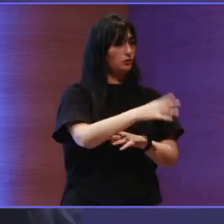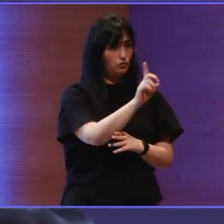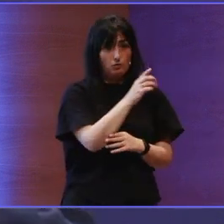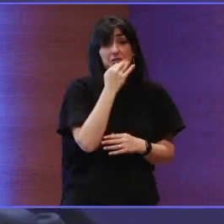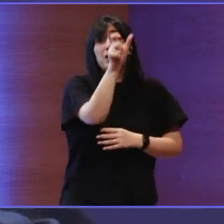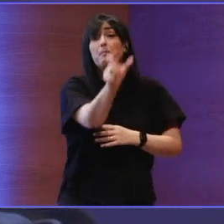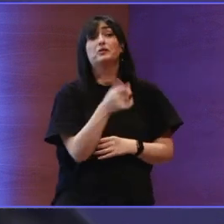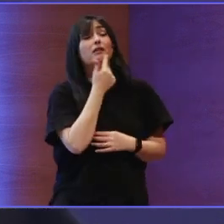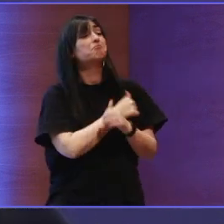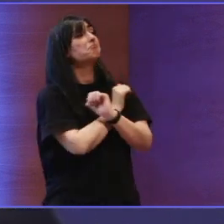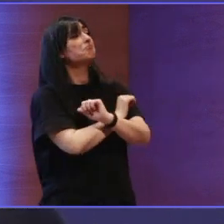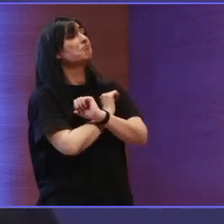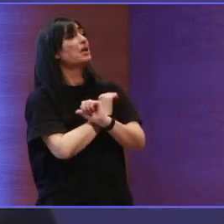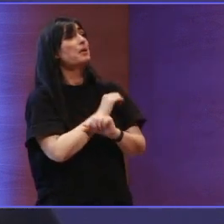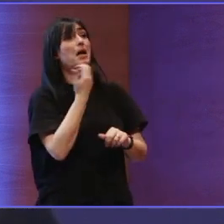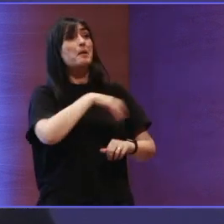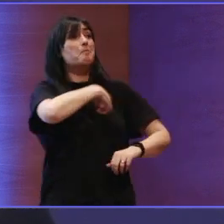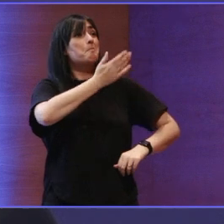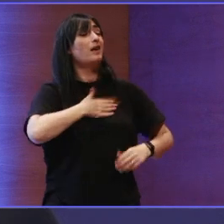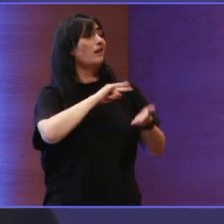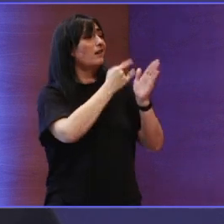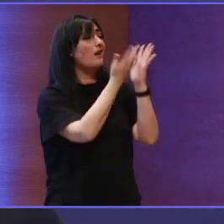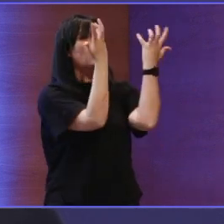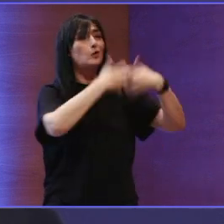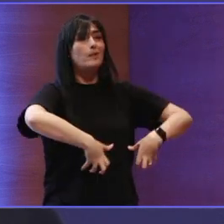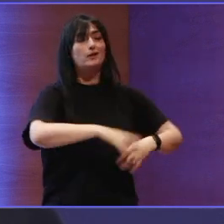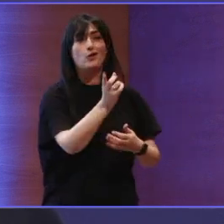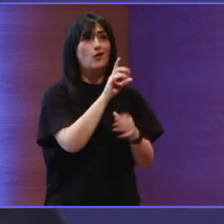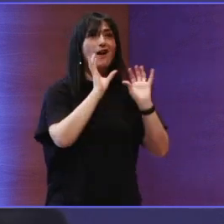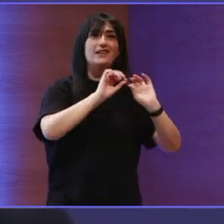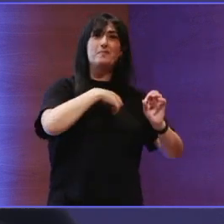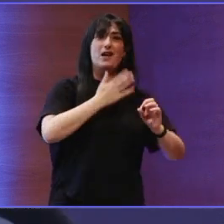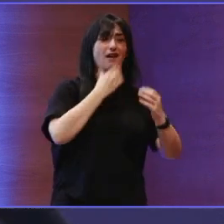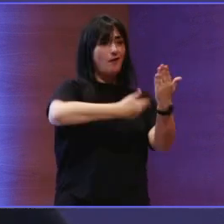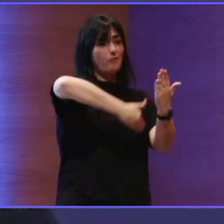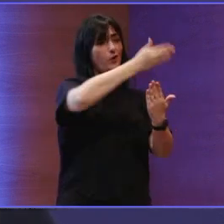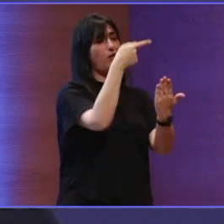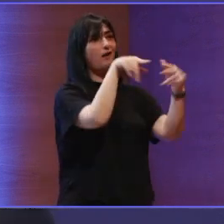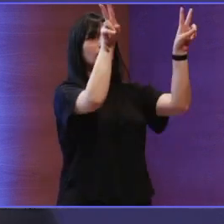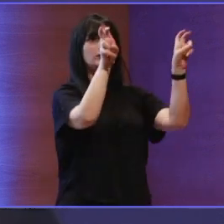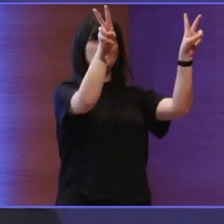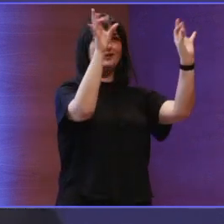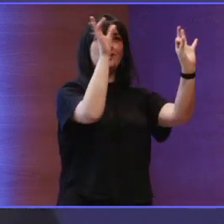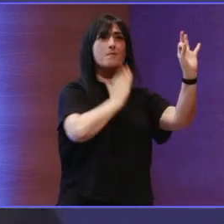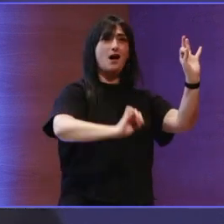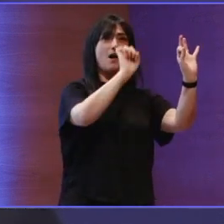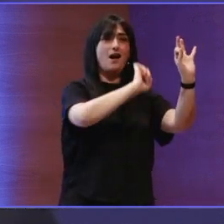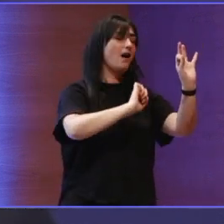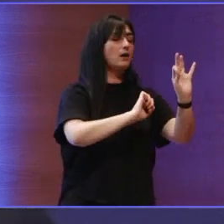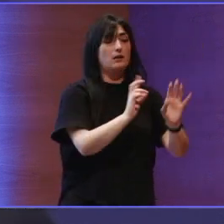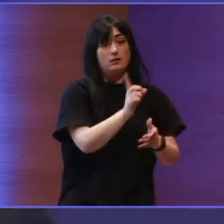mañana cambien las cosas probablemente para que pasado mañana tengamos un titular de prensa pues está pidiendo cosas